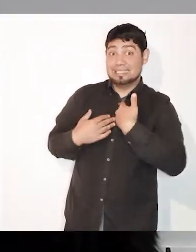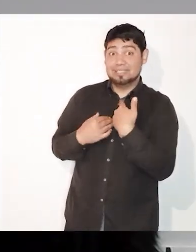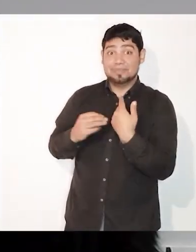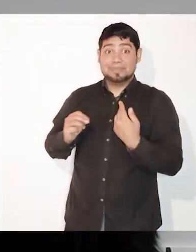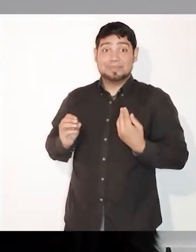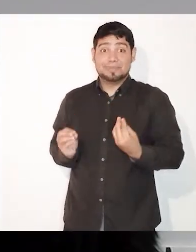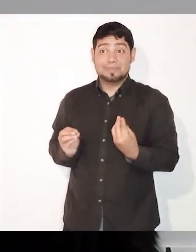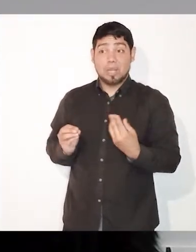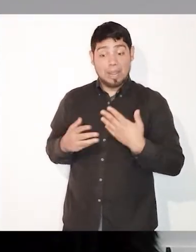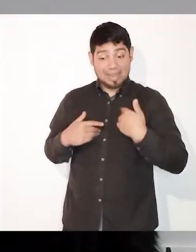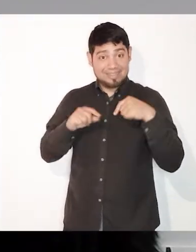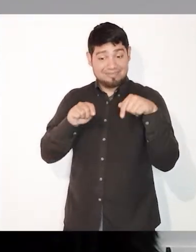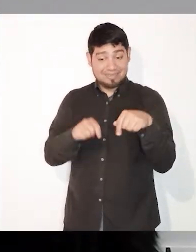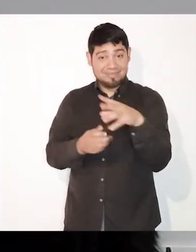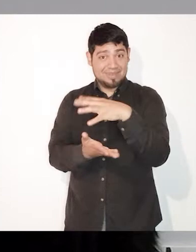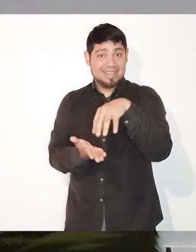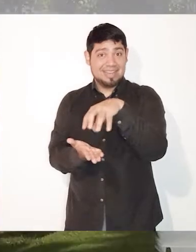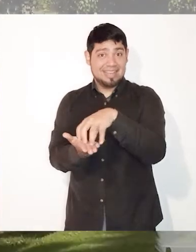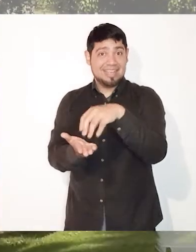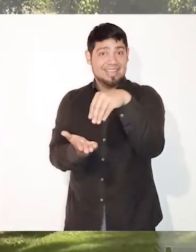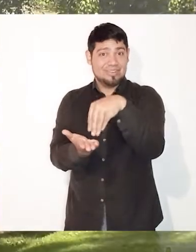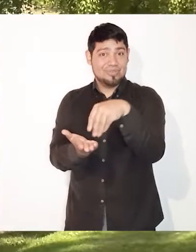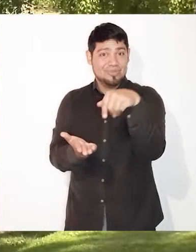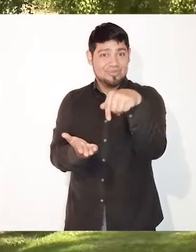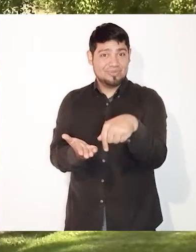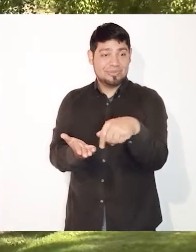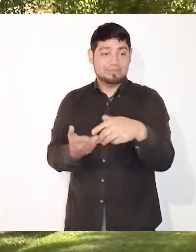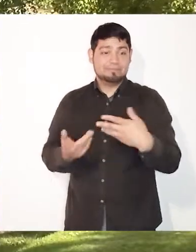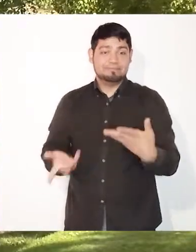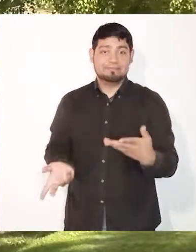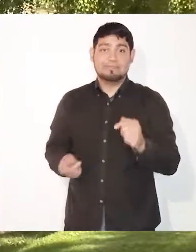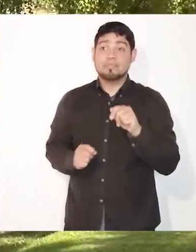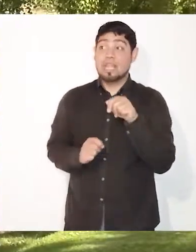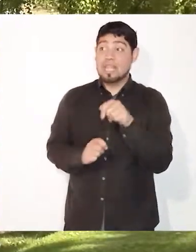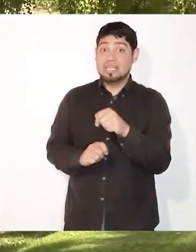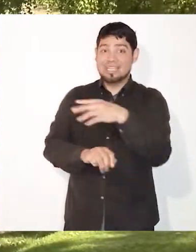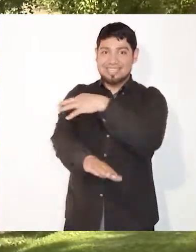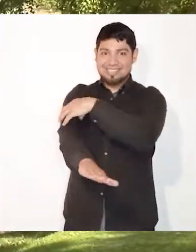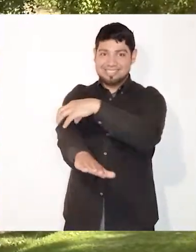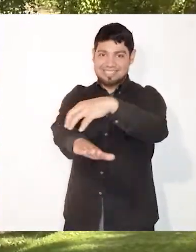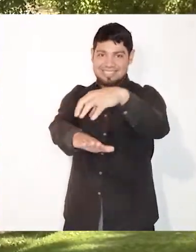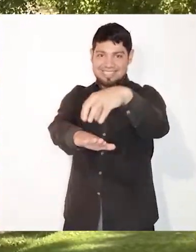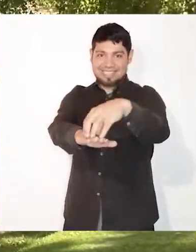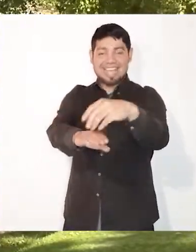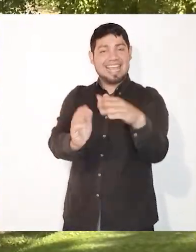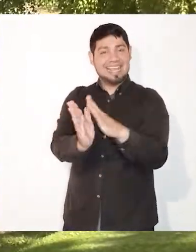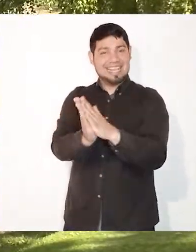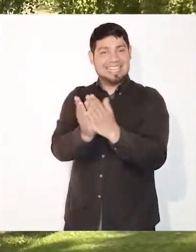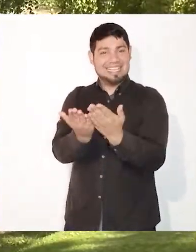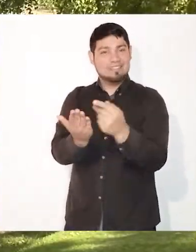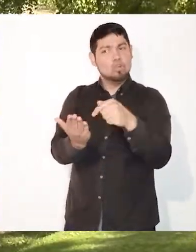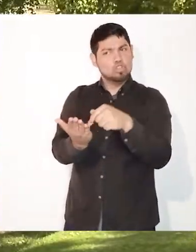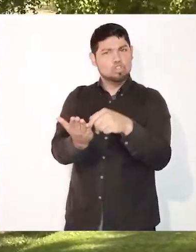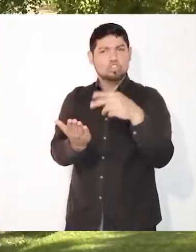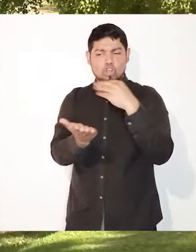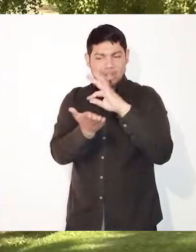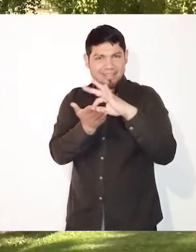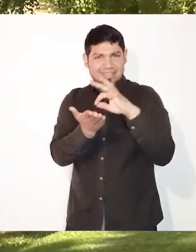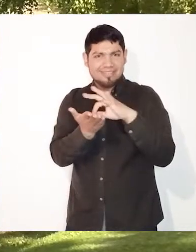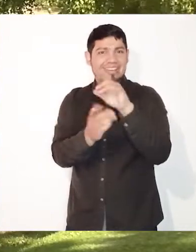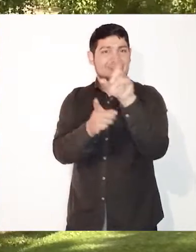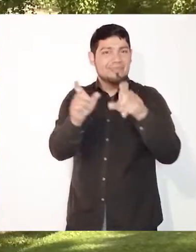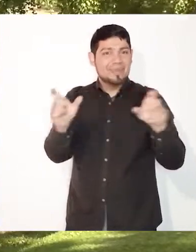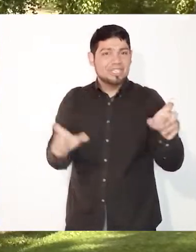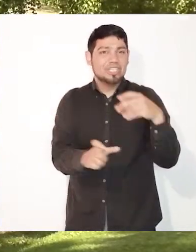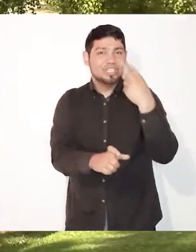que he transitado por mi propia ciudad. En mi libro Paganas Patagonia, por ejemplo, tomo personajes que